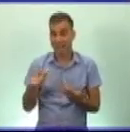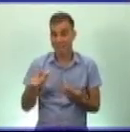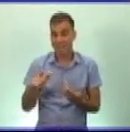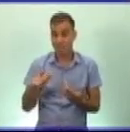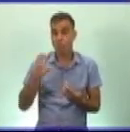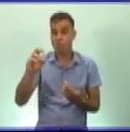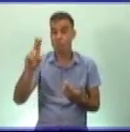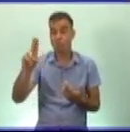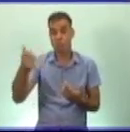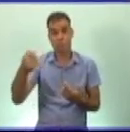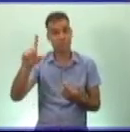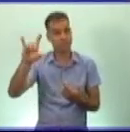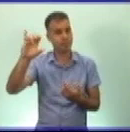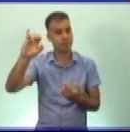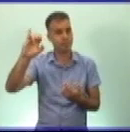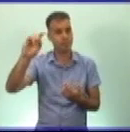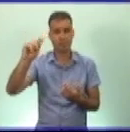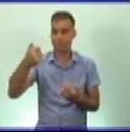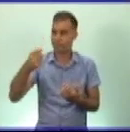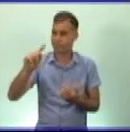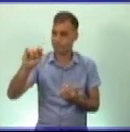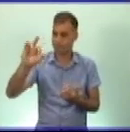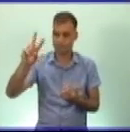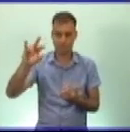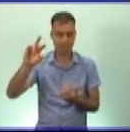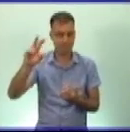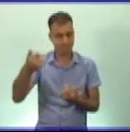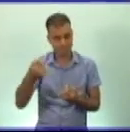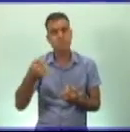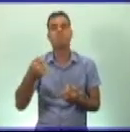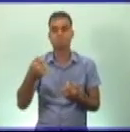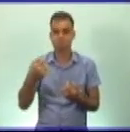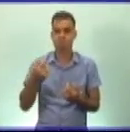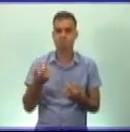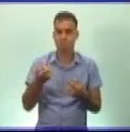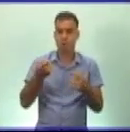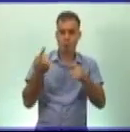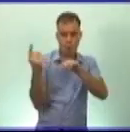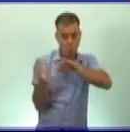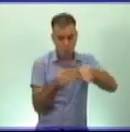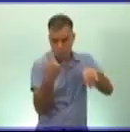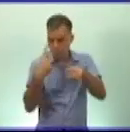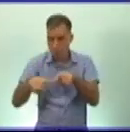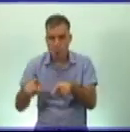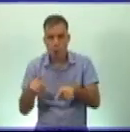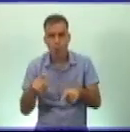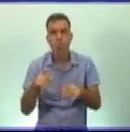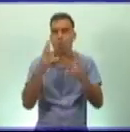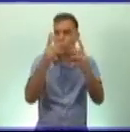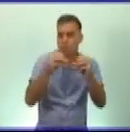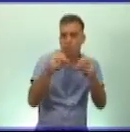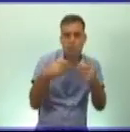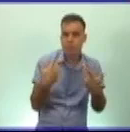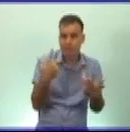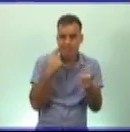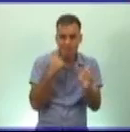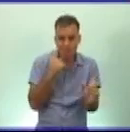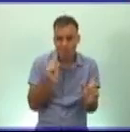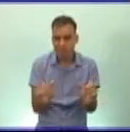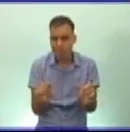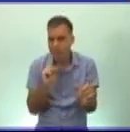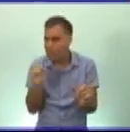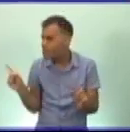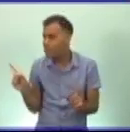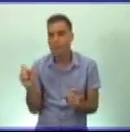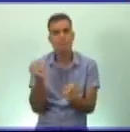una de las sustancias. Por ejemplo, el magnesio, que es un metal, está formado por átomos. El dioxígeno es una sustancia simple no metal que está formado